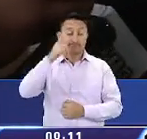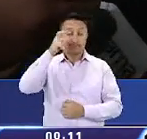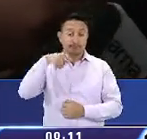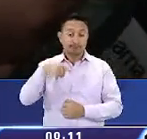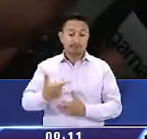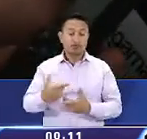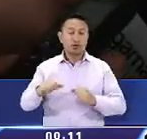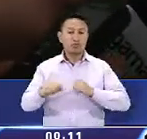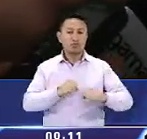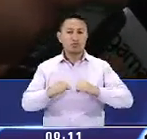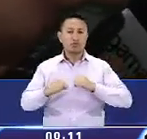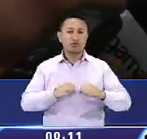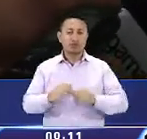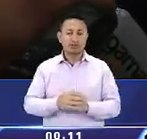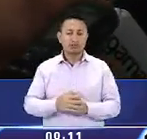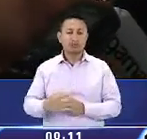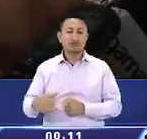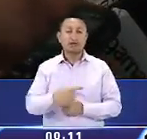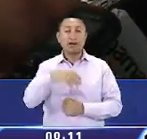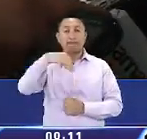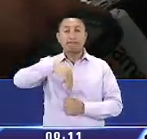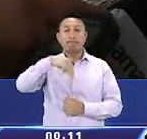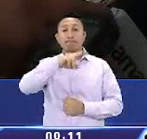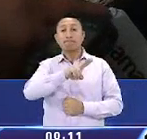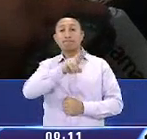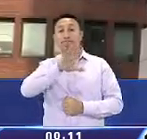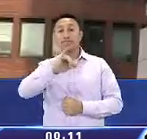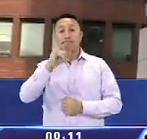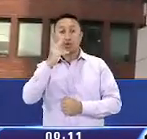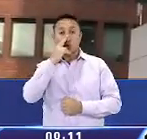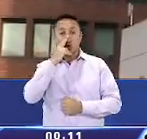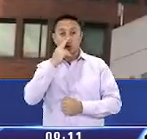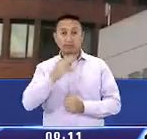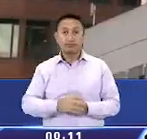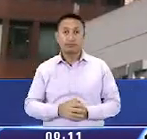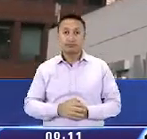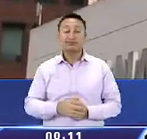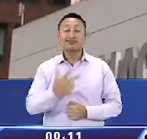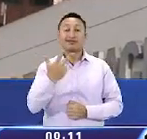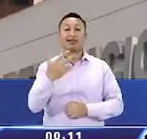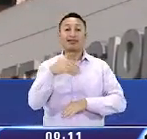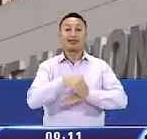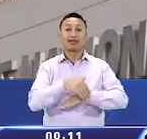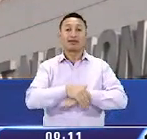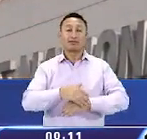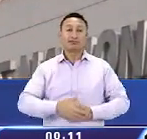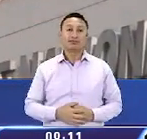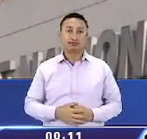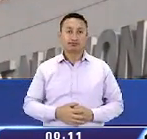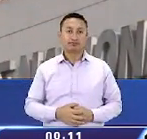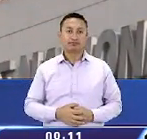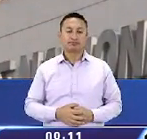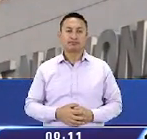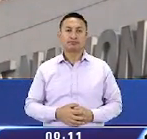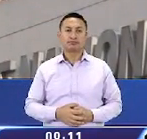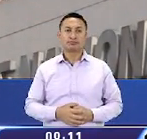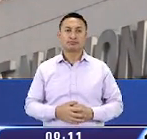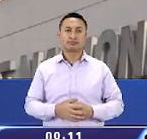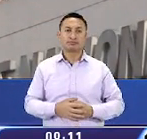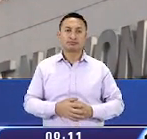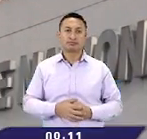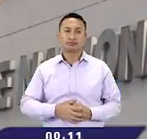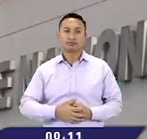diligencia de este caso se realizará Este martes 25 de junio a las 15 horas informó